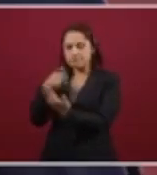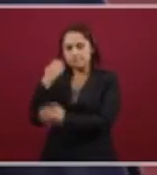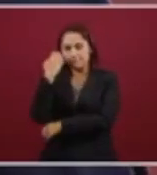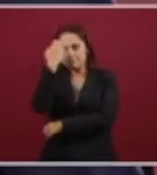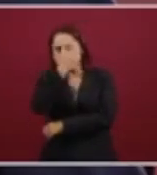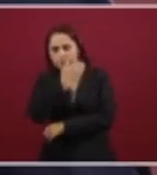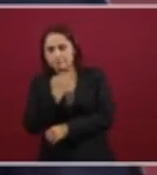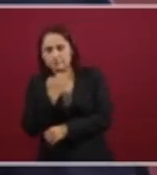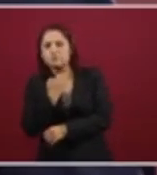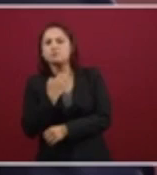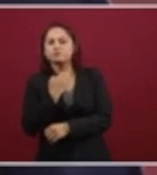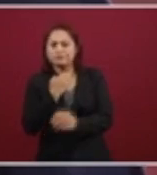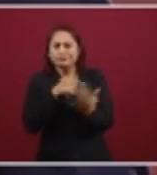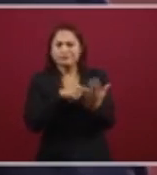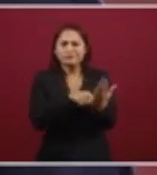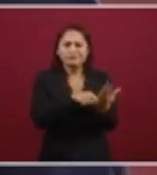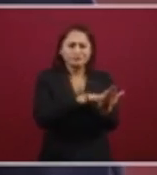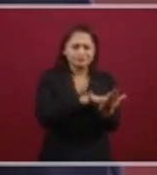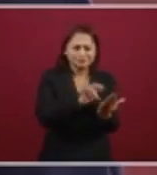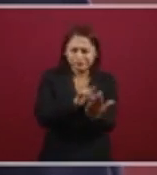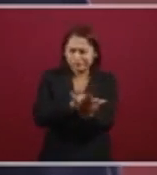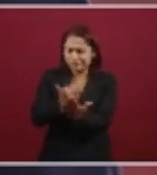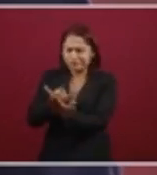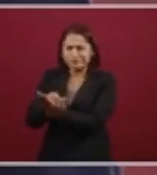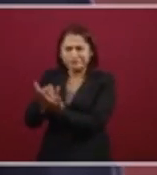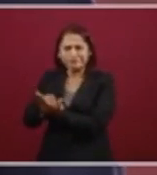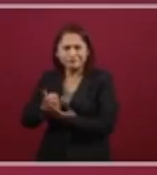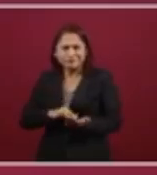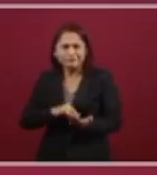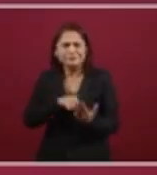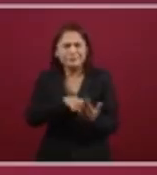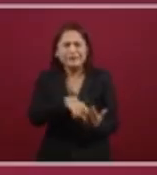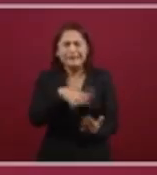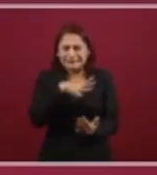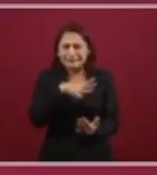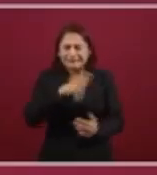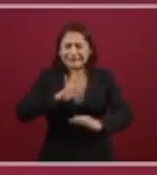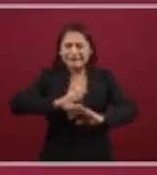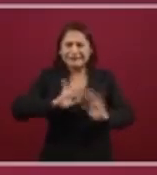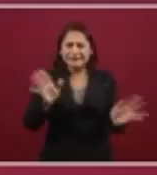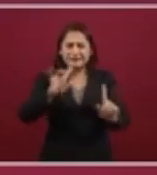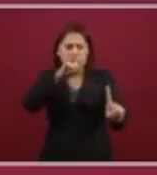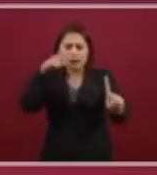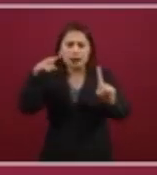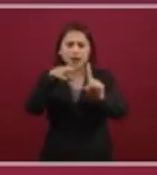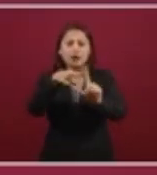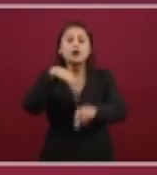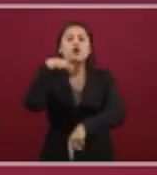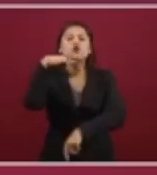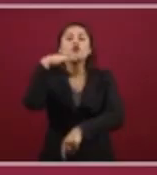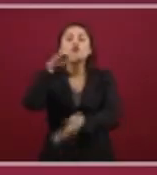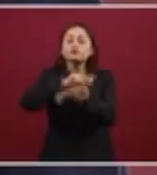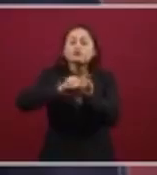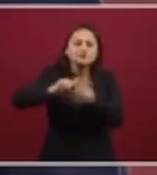nuestro acá: terminar con la corrupción. Esto de los 10 años, ahí está en el libro.